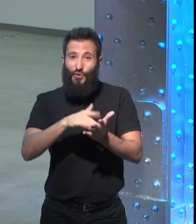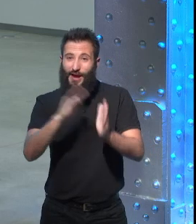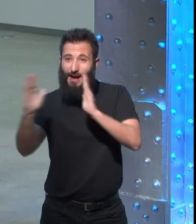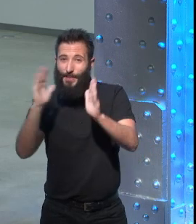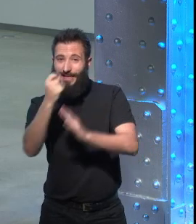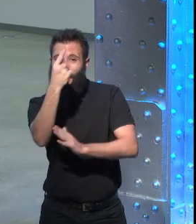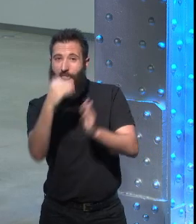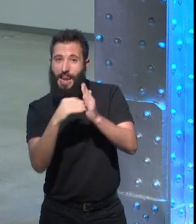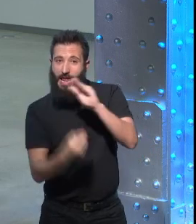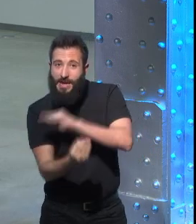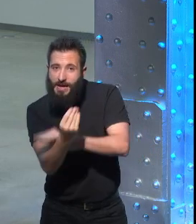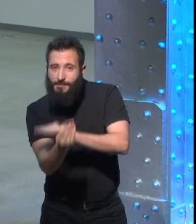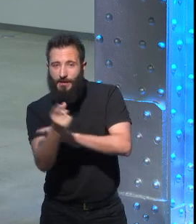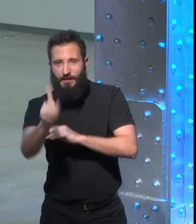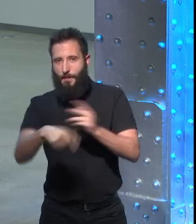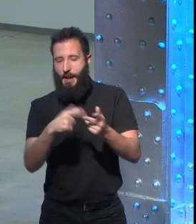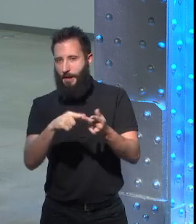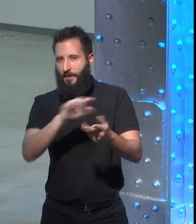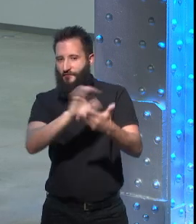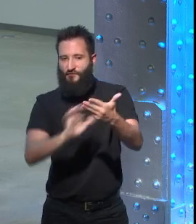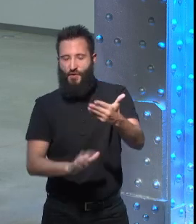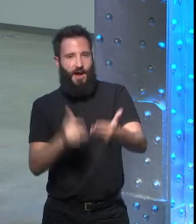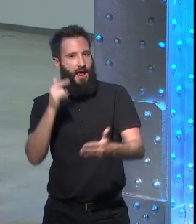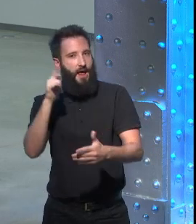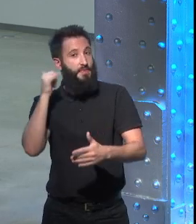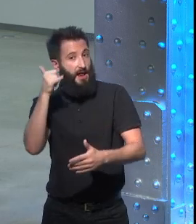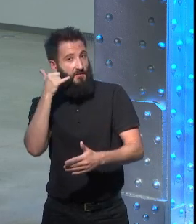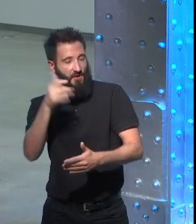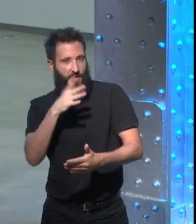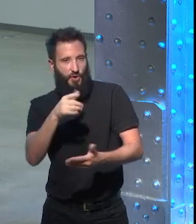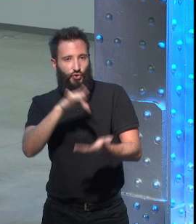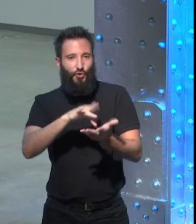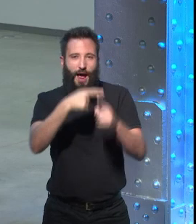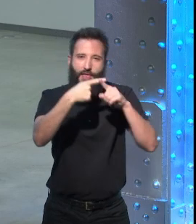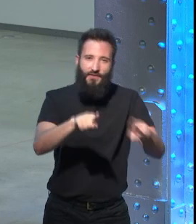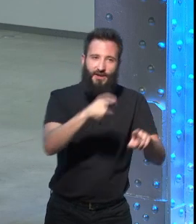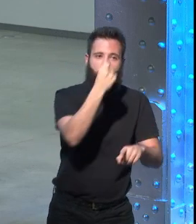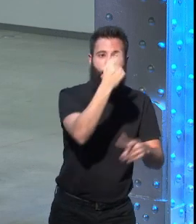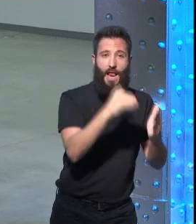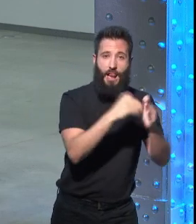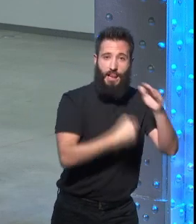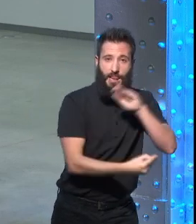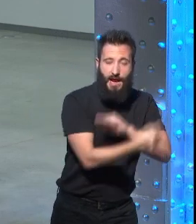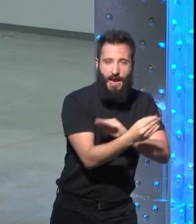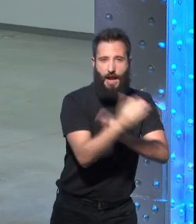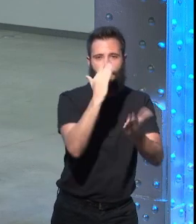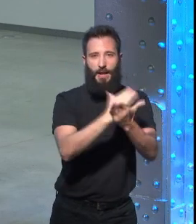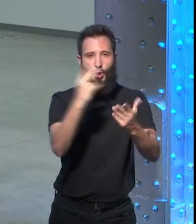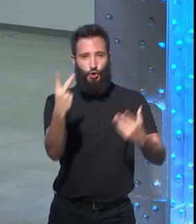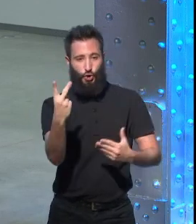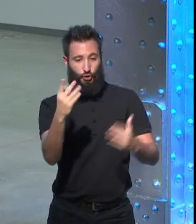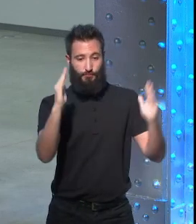porque además he visto también informes, por ejemplo, el informe de Telefónica, ¿no? que diferencia entre los millennials dos tramos. El tramo